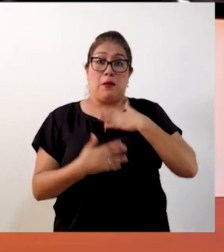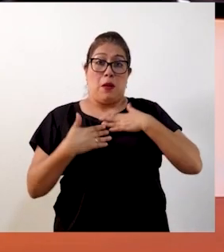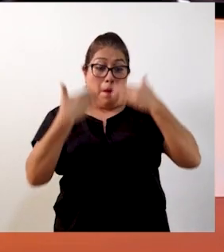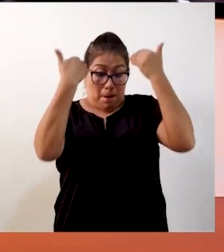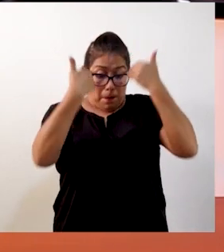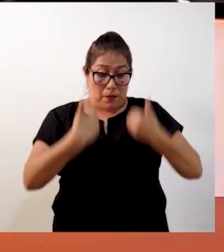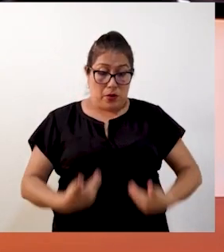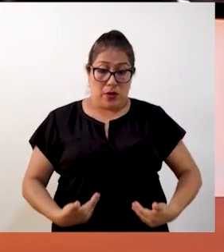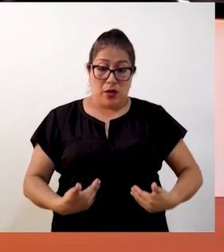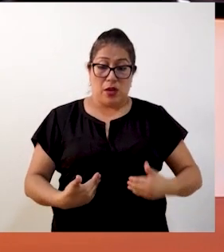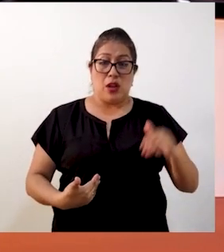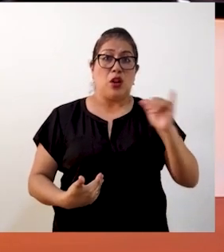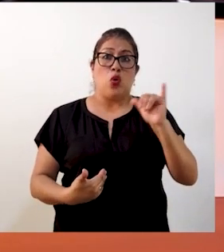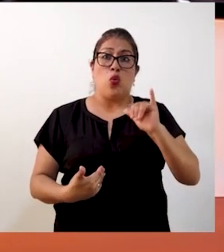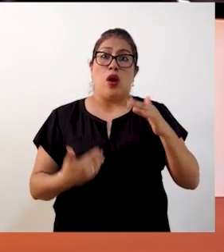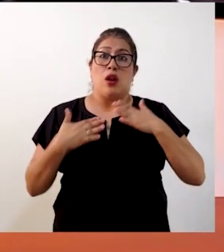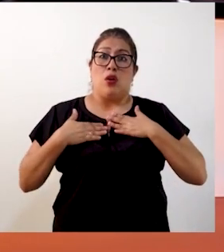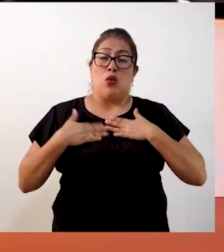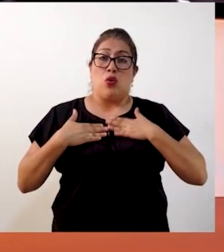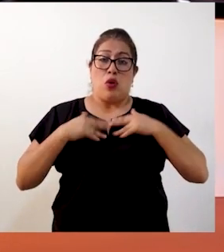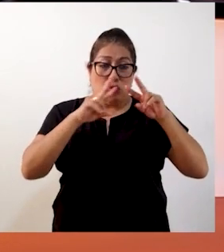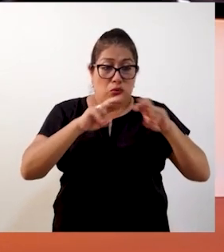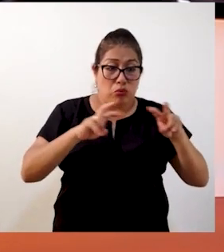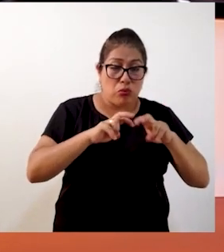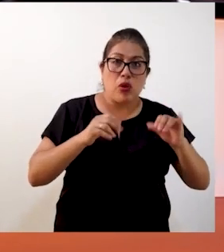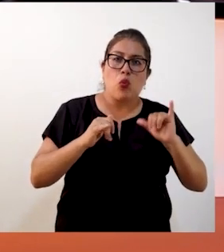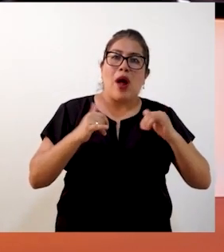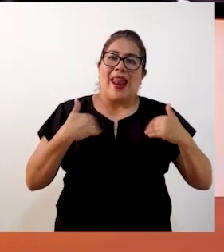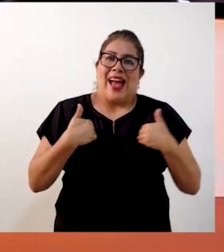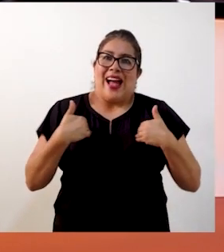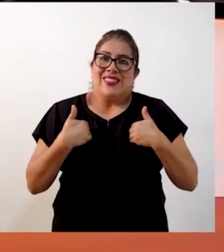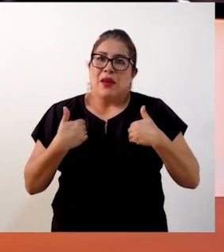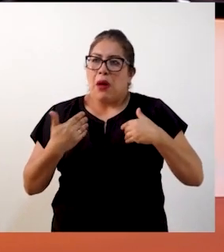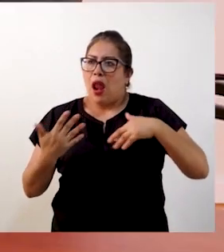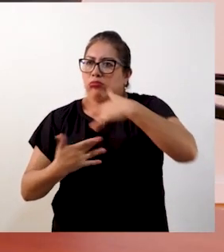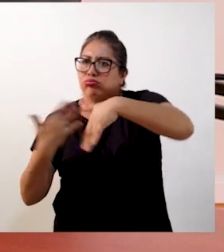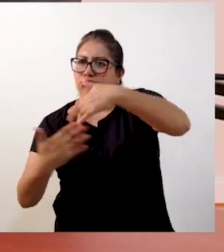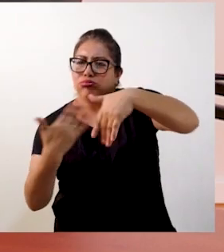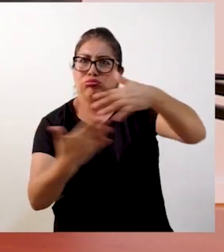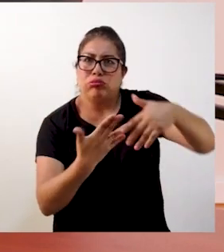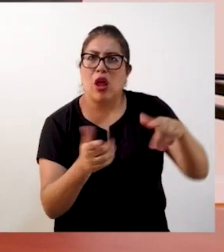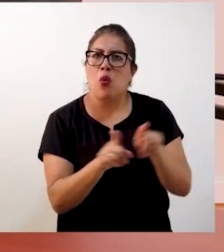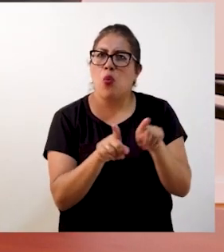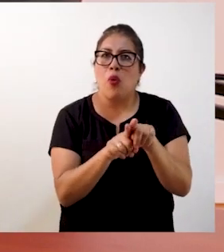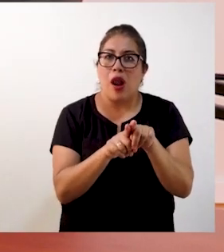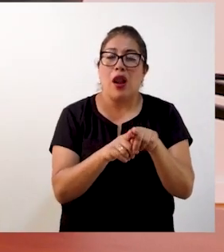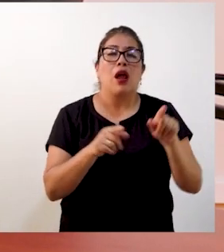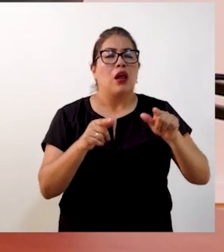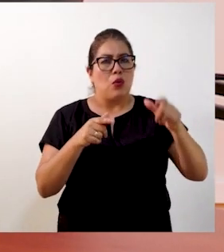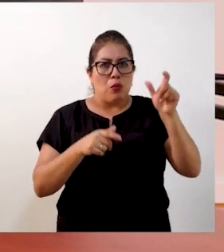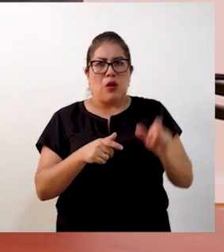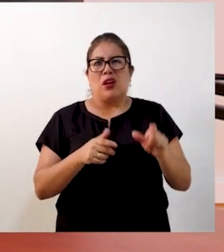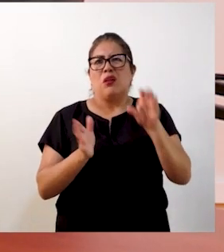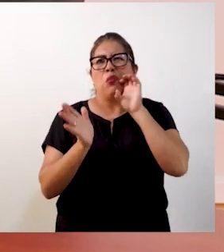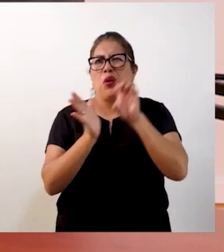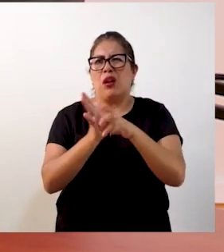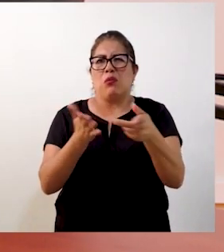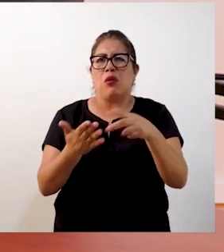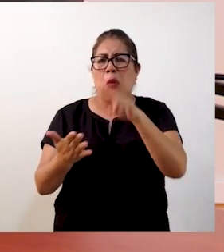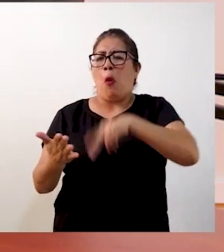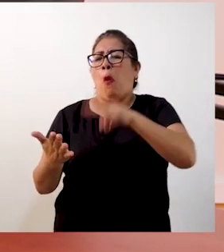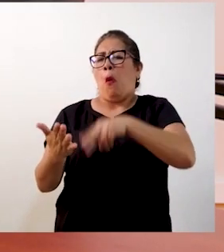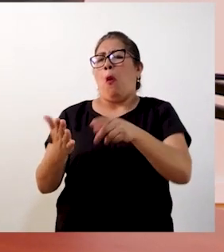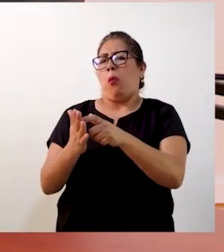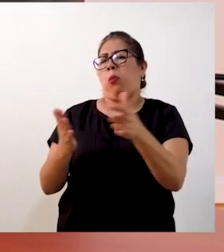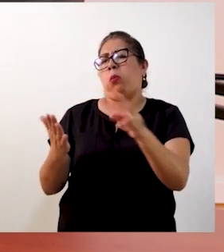humano es un animal social, según los antropólogos, y lo es. Entonces, uno tiene, ¿de qué vale, pues, por ejemplo, leerse los